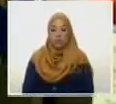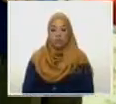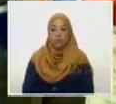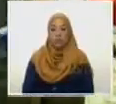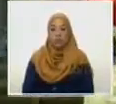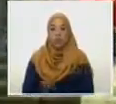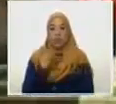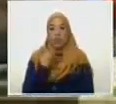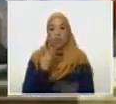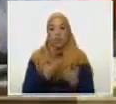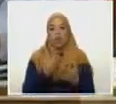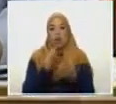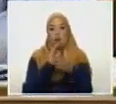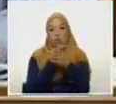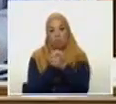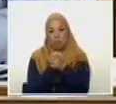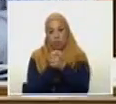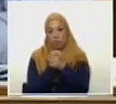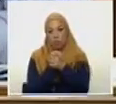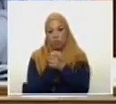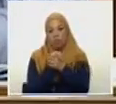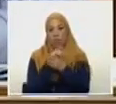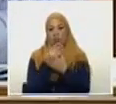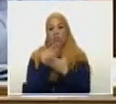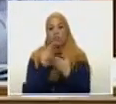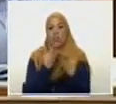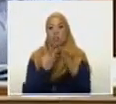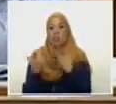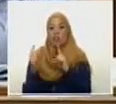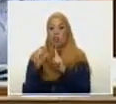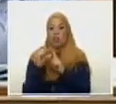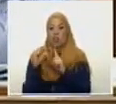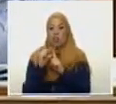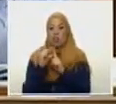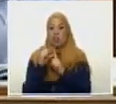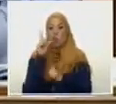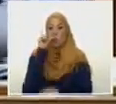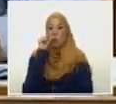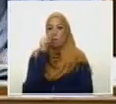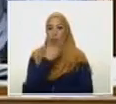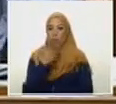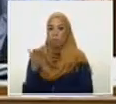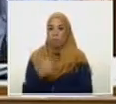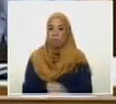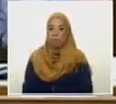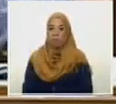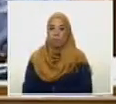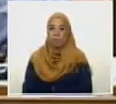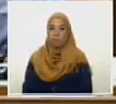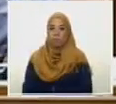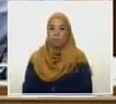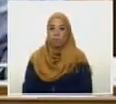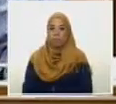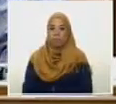Gracias, compañero hermano Adán. Tiene la palabra el constituyente Derby Guedes.